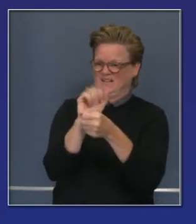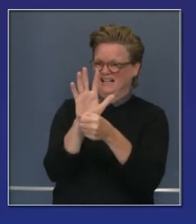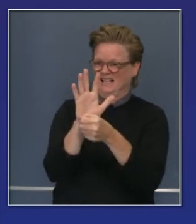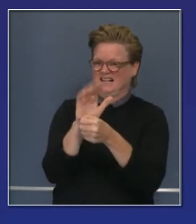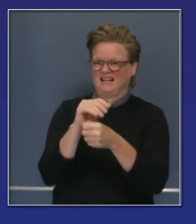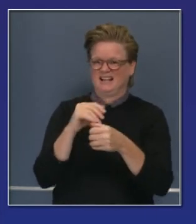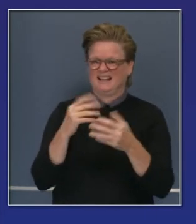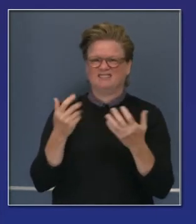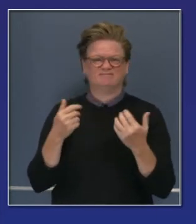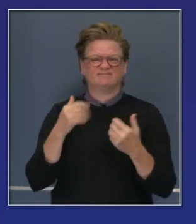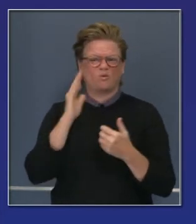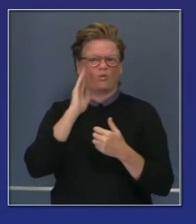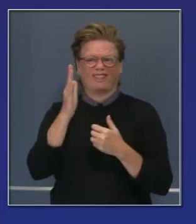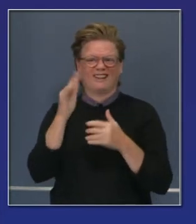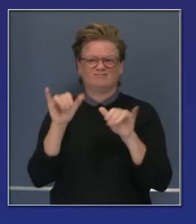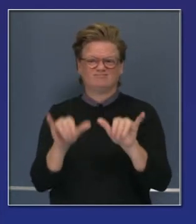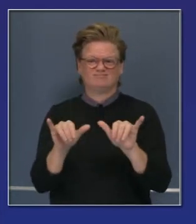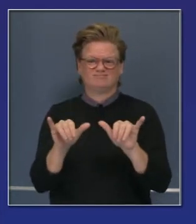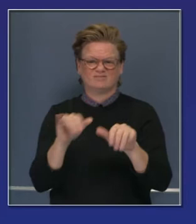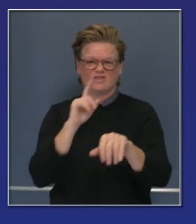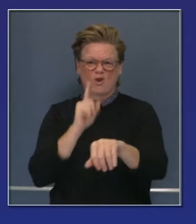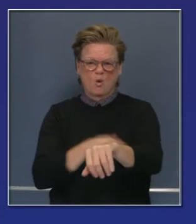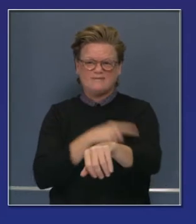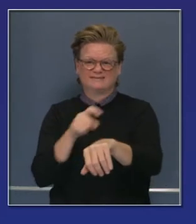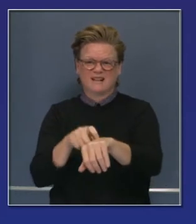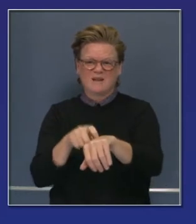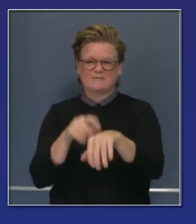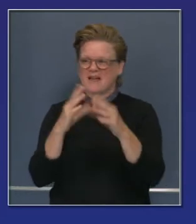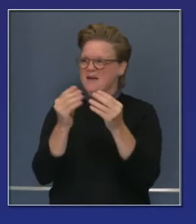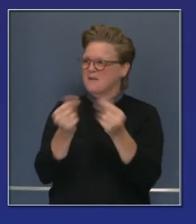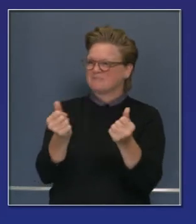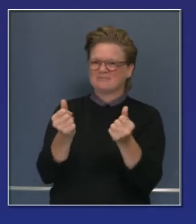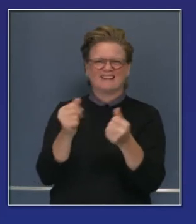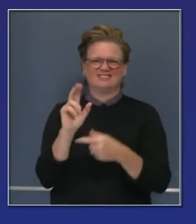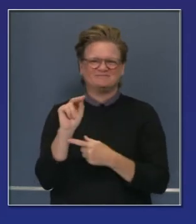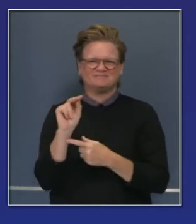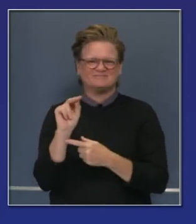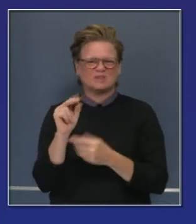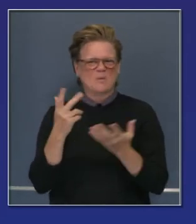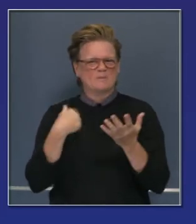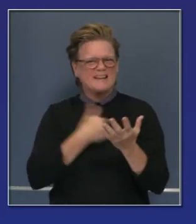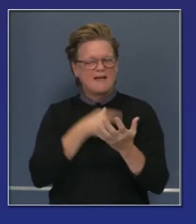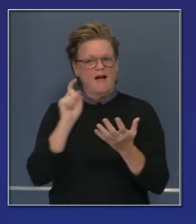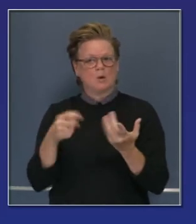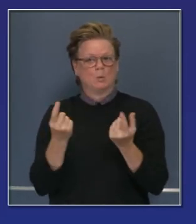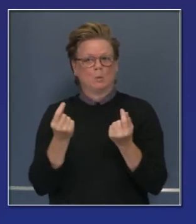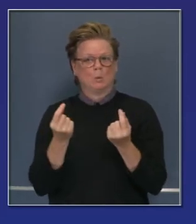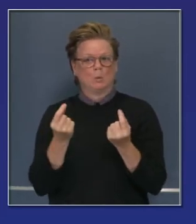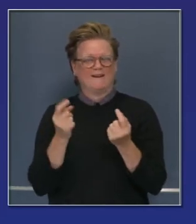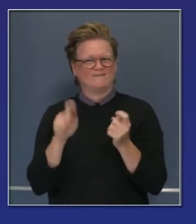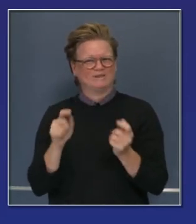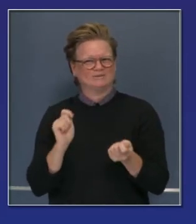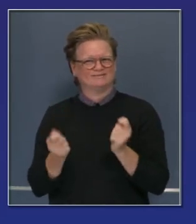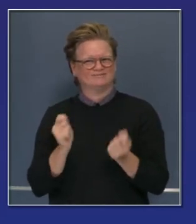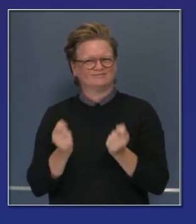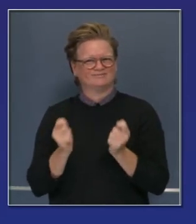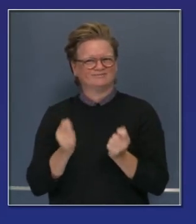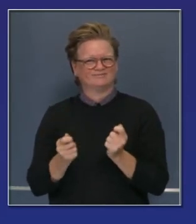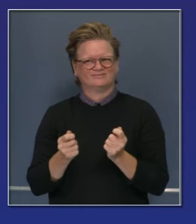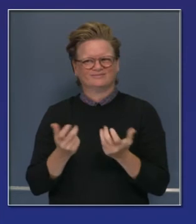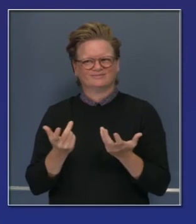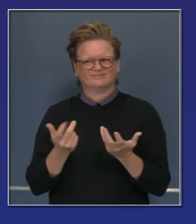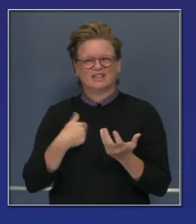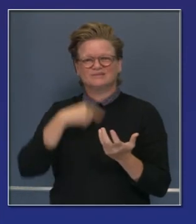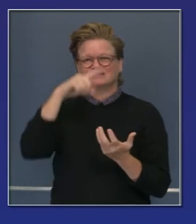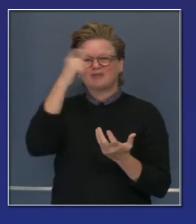estará con nosotros por mucho tiempo y es necesario adaptarnos. Esta idea de que iba a desaparecer en el